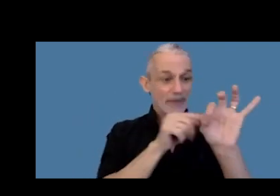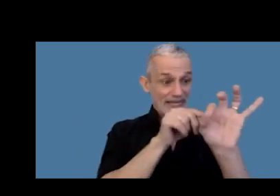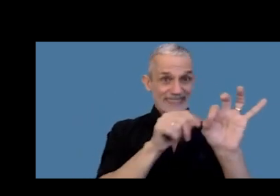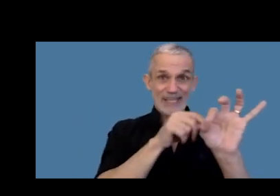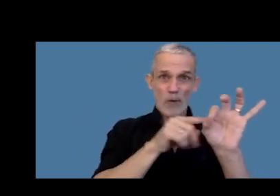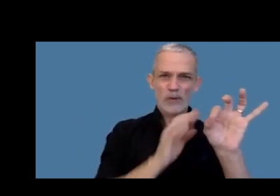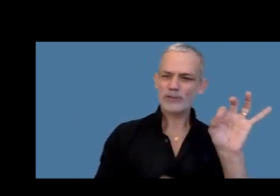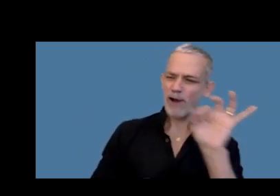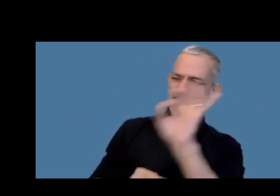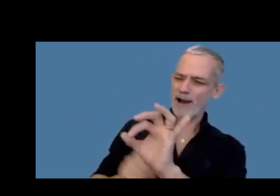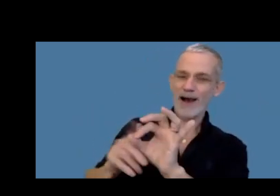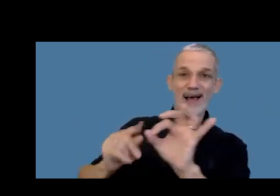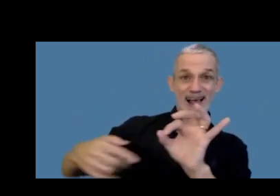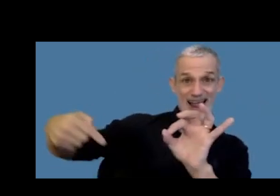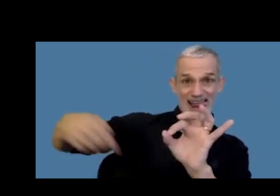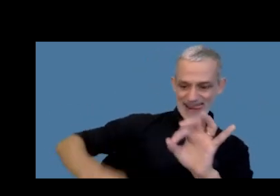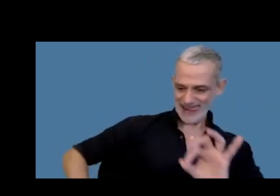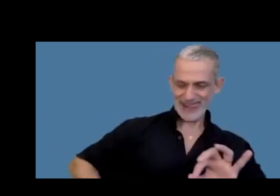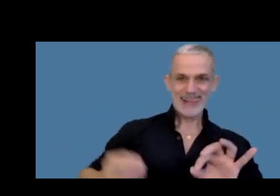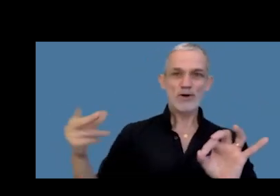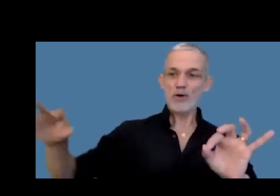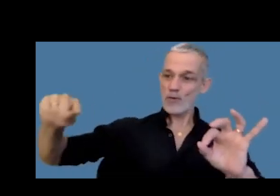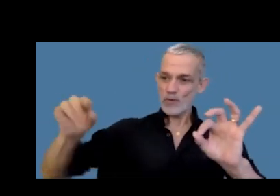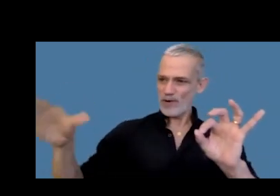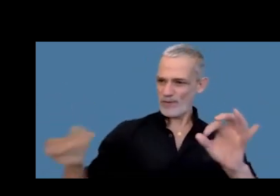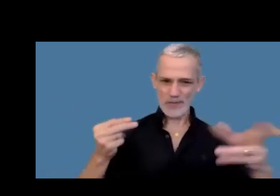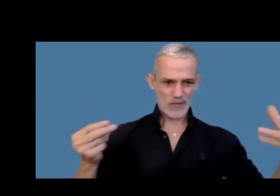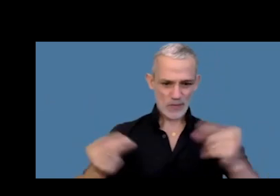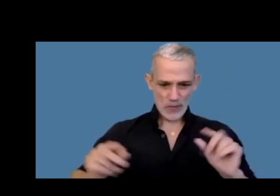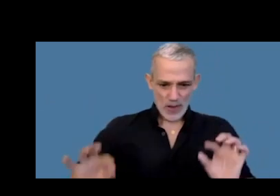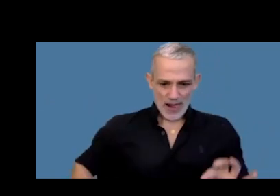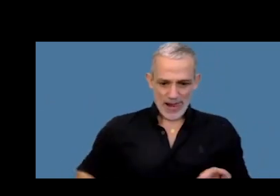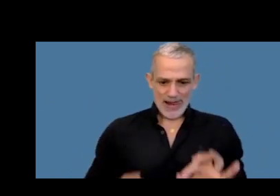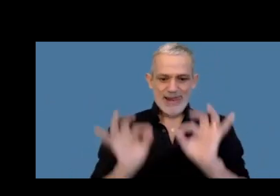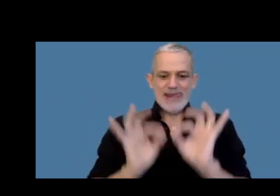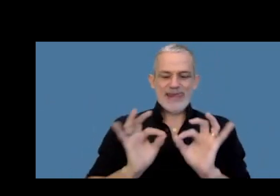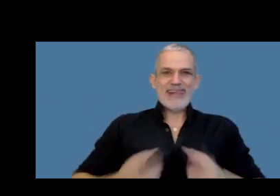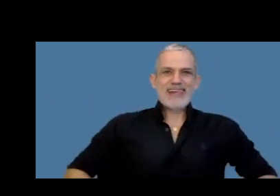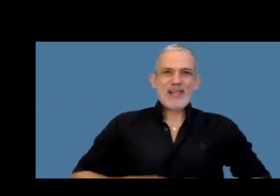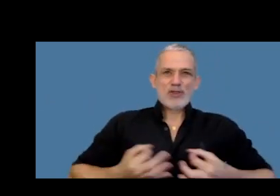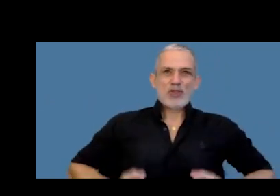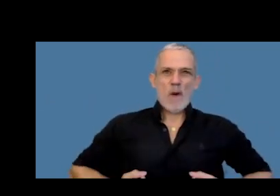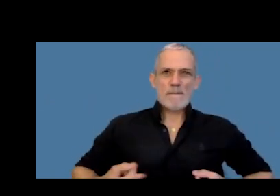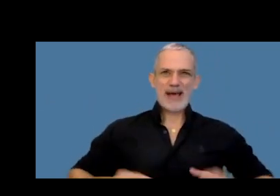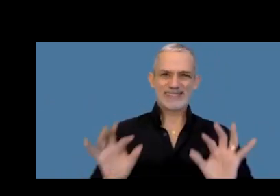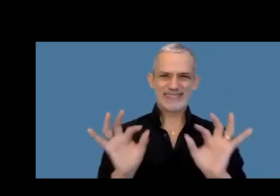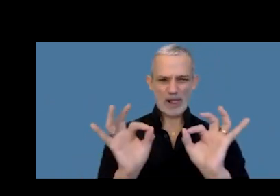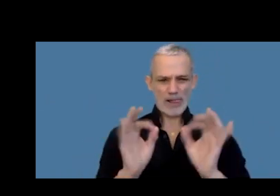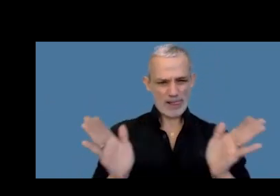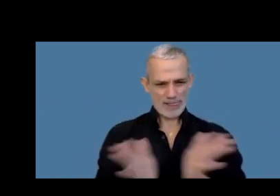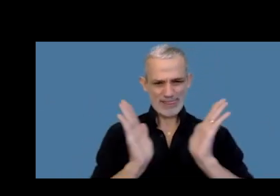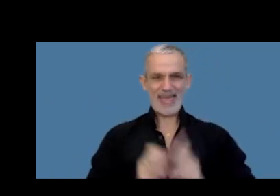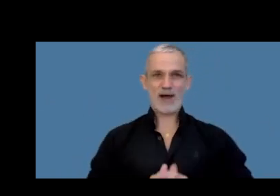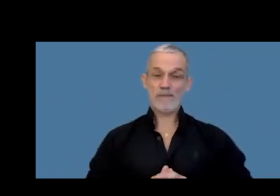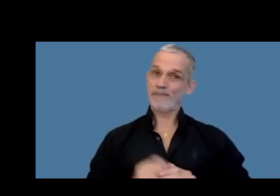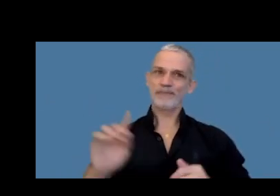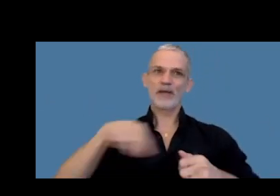las trompas de falopio, o sea, que es una técnica ya de mayor complejidad, por cierto. La